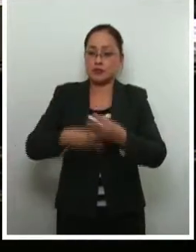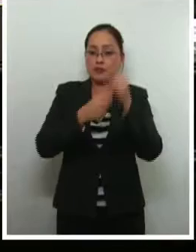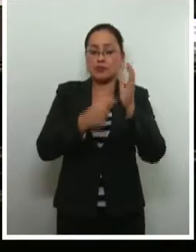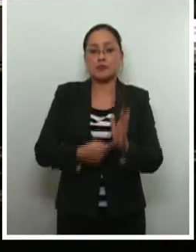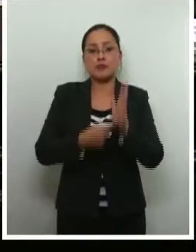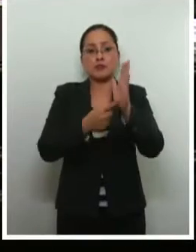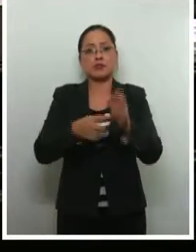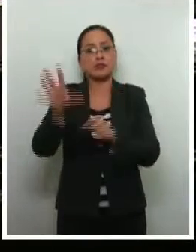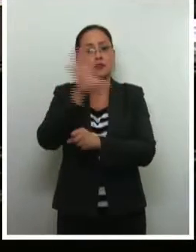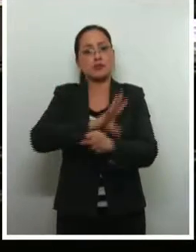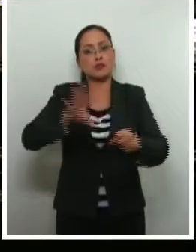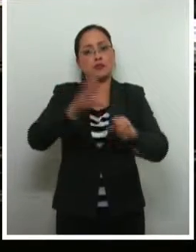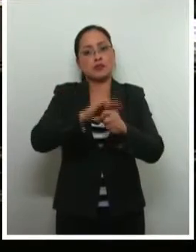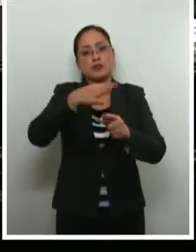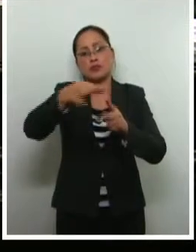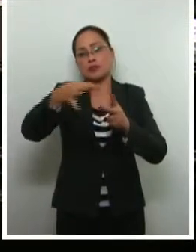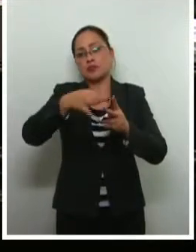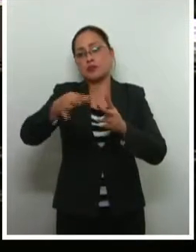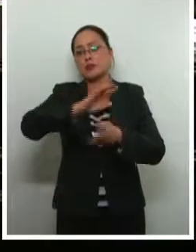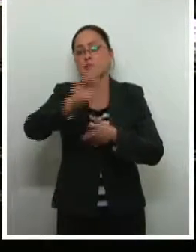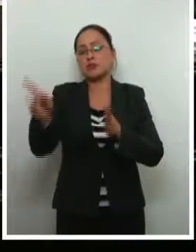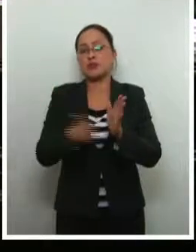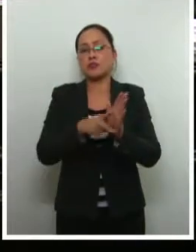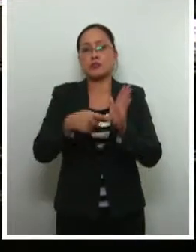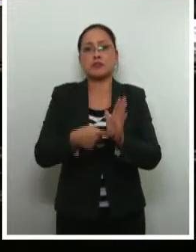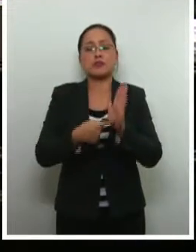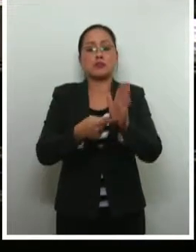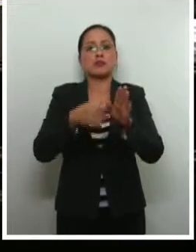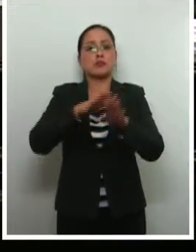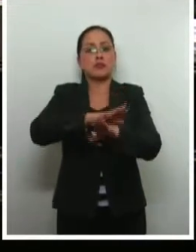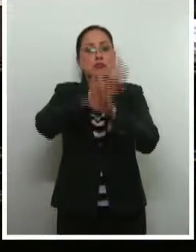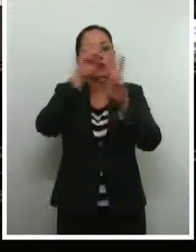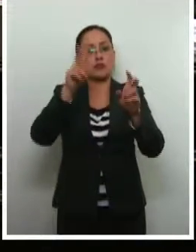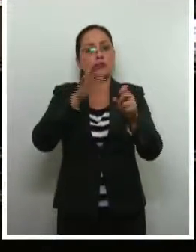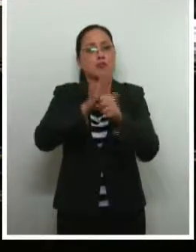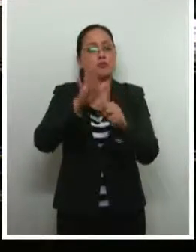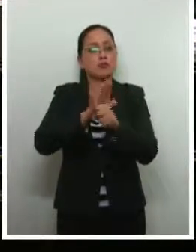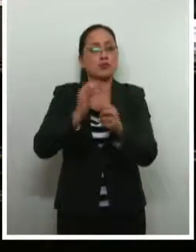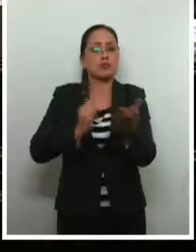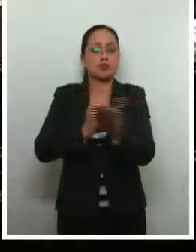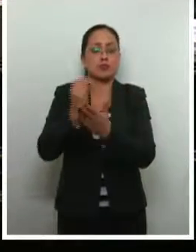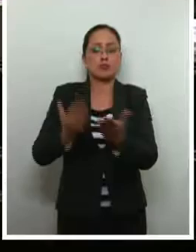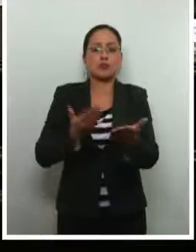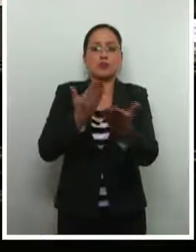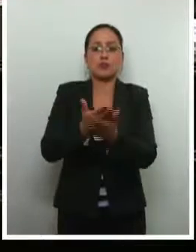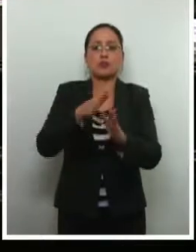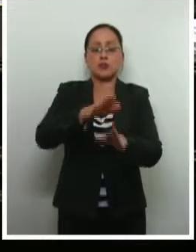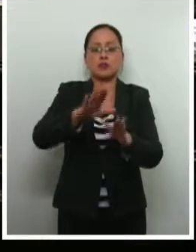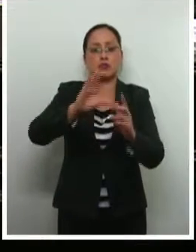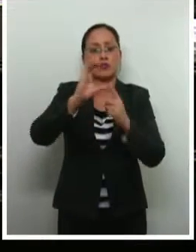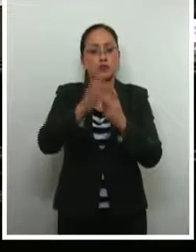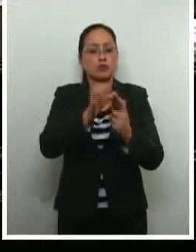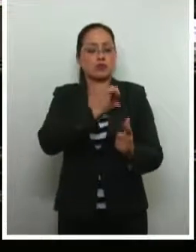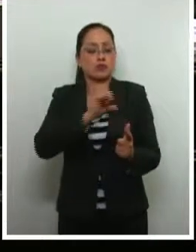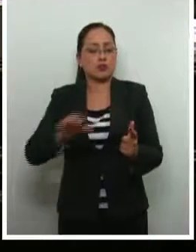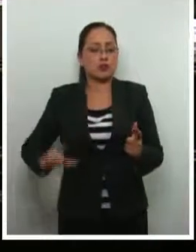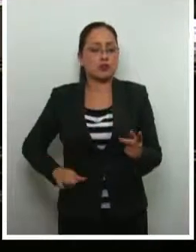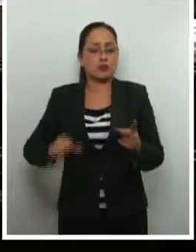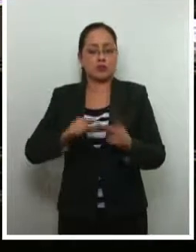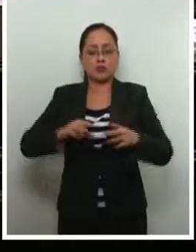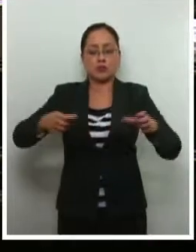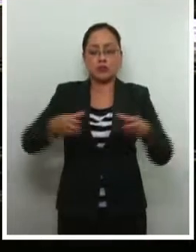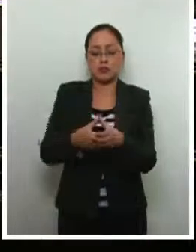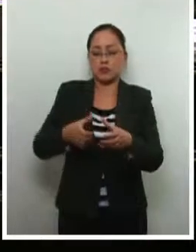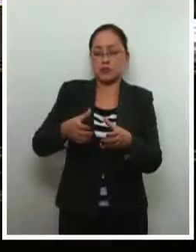presentadas todas las reservas correspondientes a los dictámenes de las comisiones de alcaldías y de